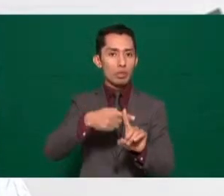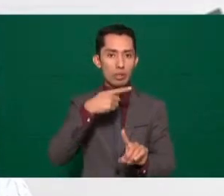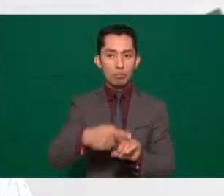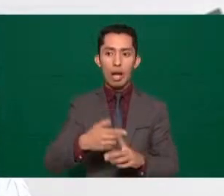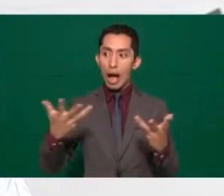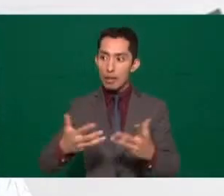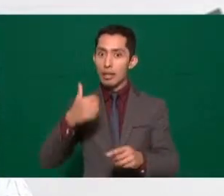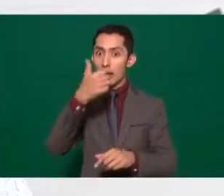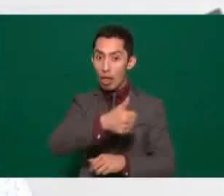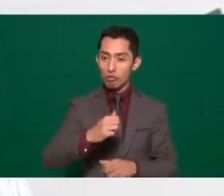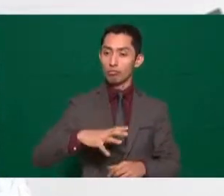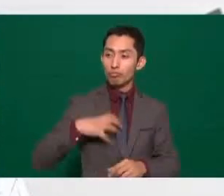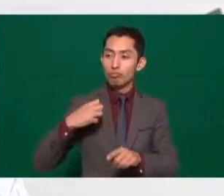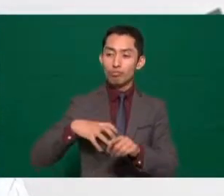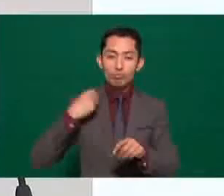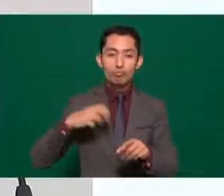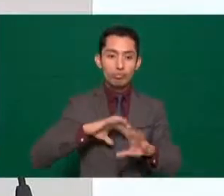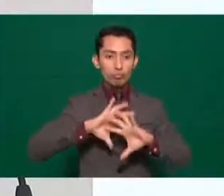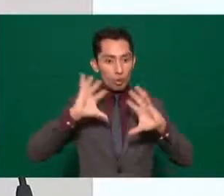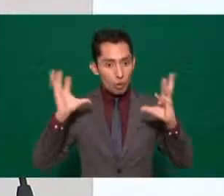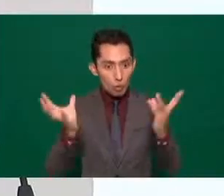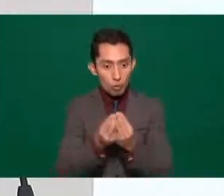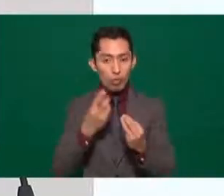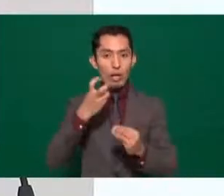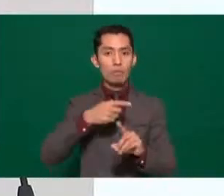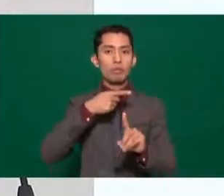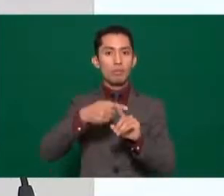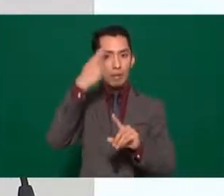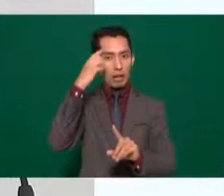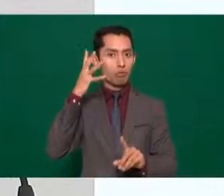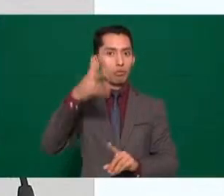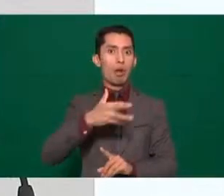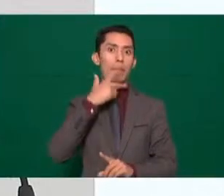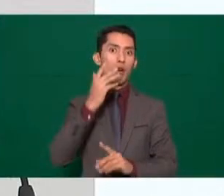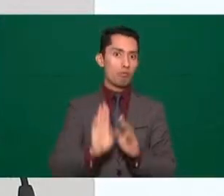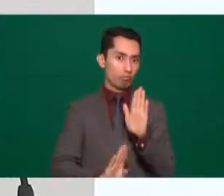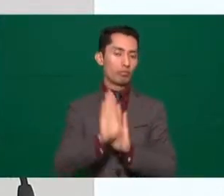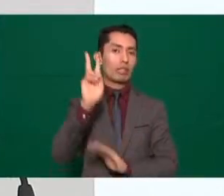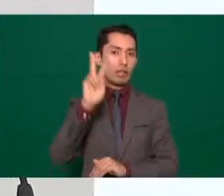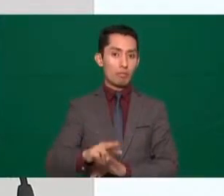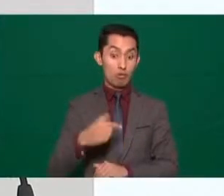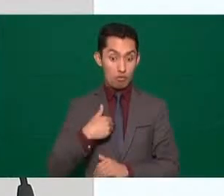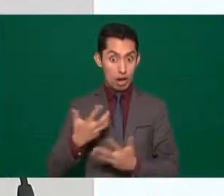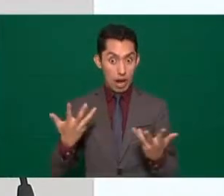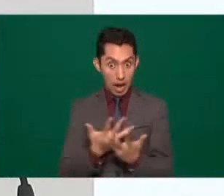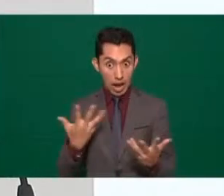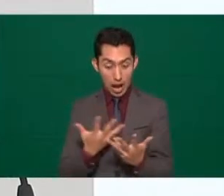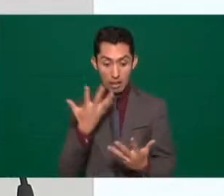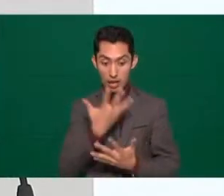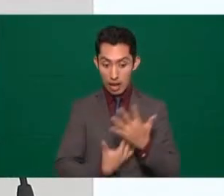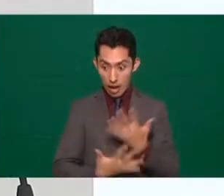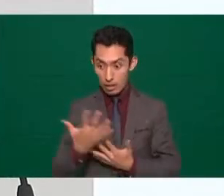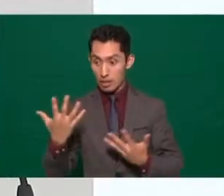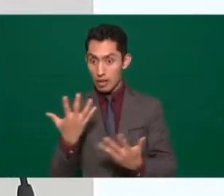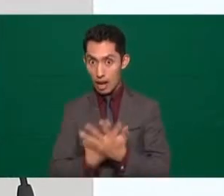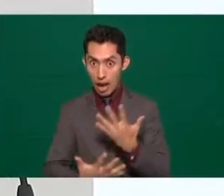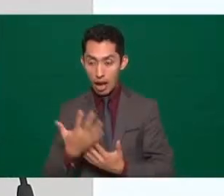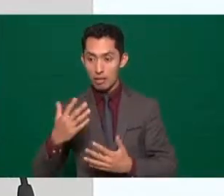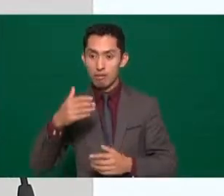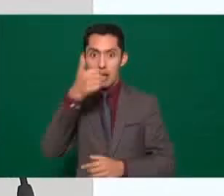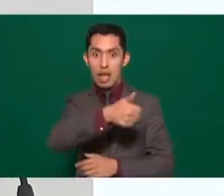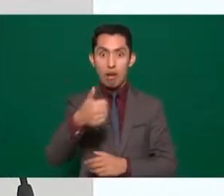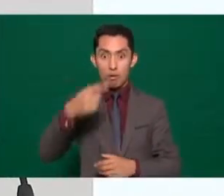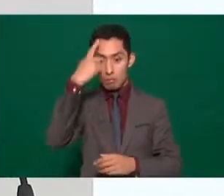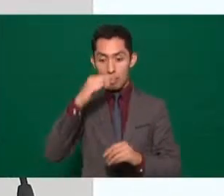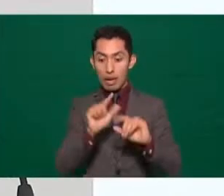realiza se convierte automáticamente en nuestro futuro, porque lo que hagamos determinará si como nación